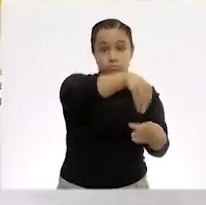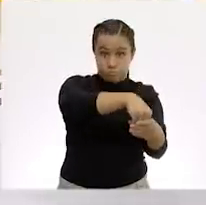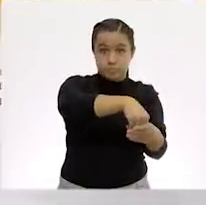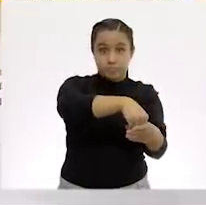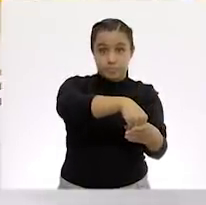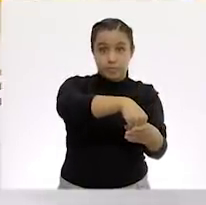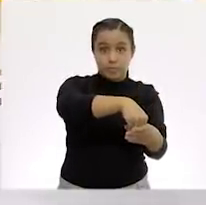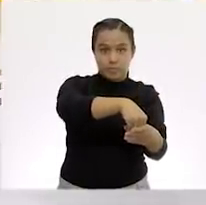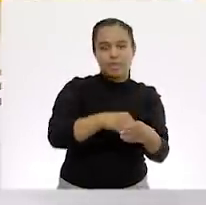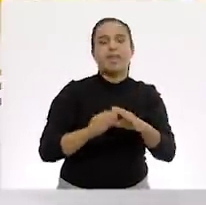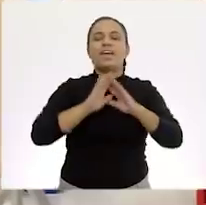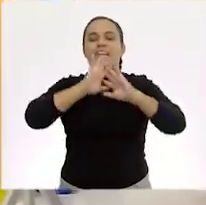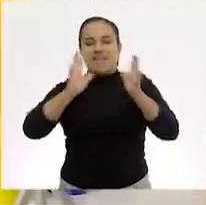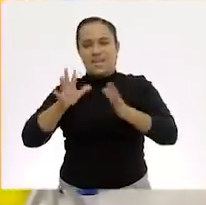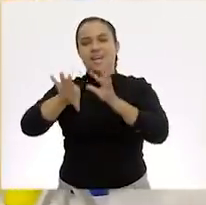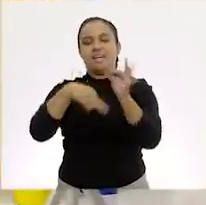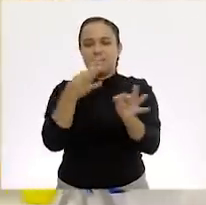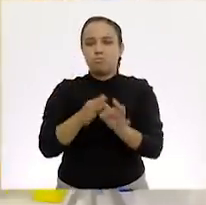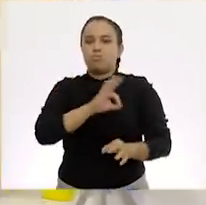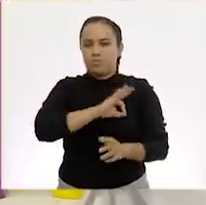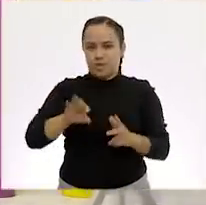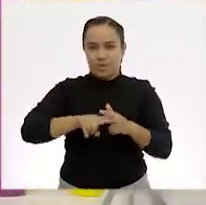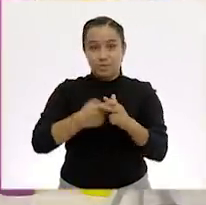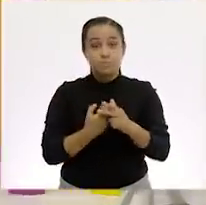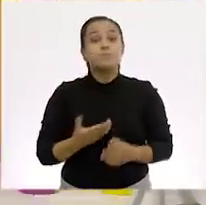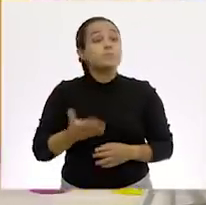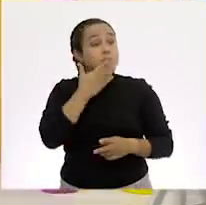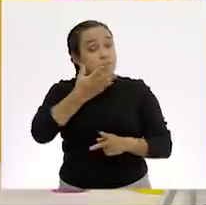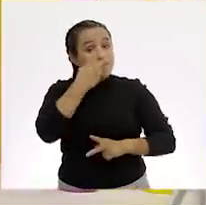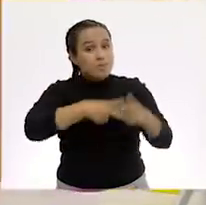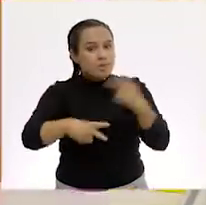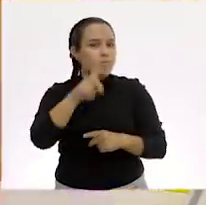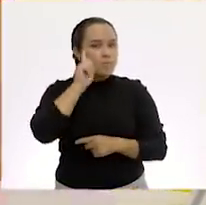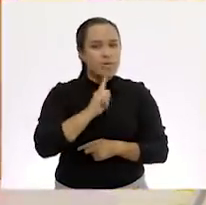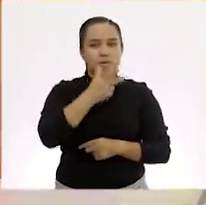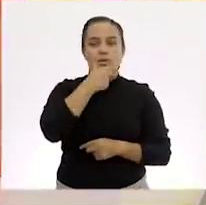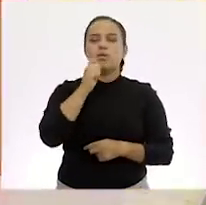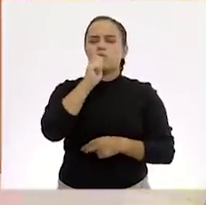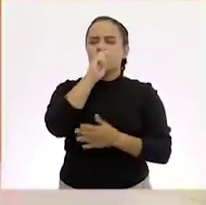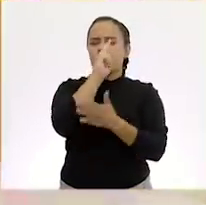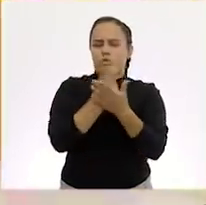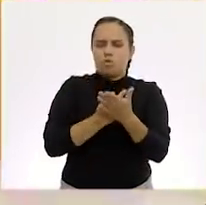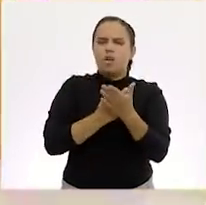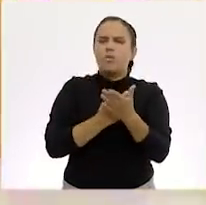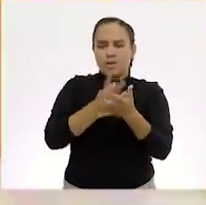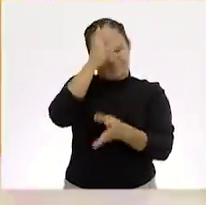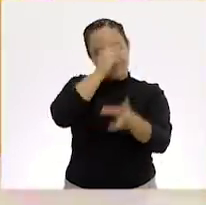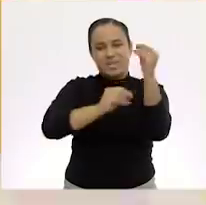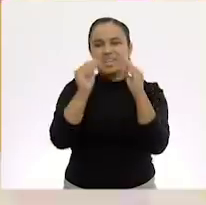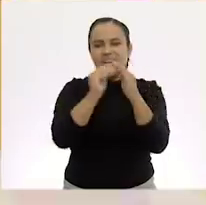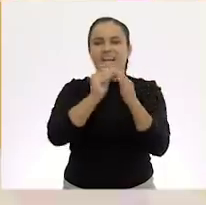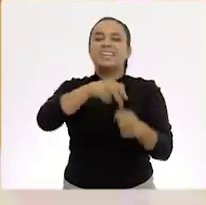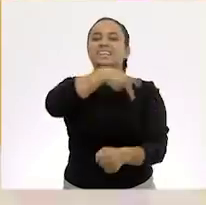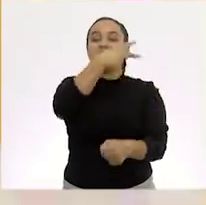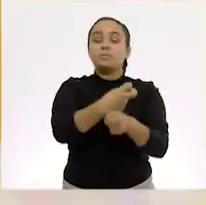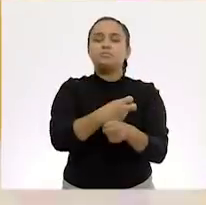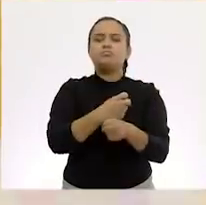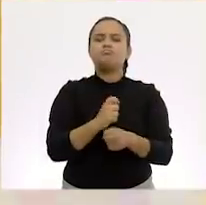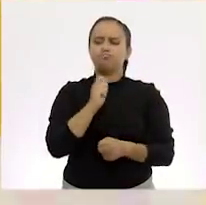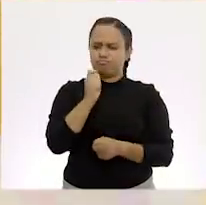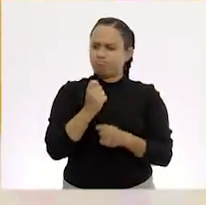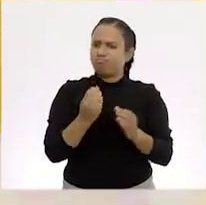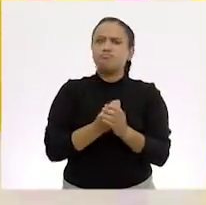Y ahora sí estoy listo para comenzar. Bienvenidas y bienvenidos a su programa de Aprende en Casa 2 a la asignatura